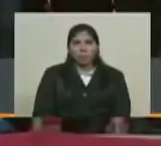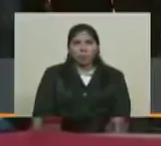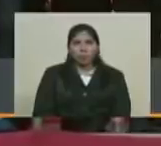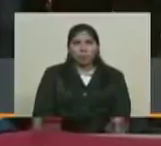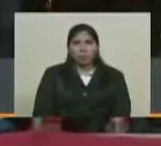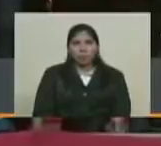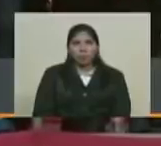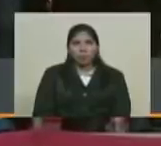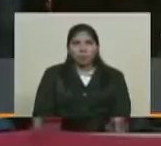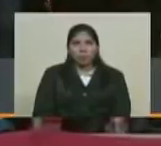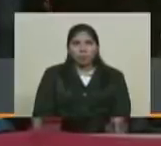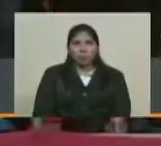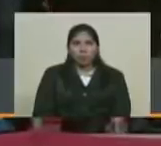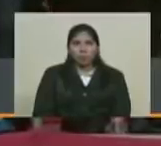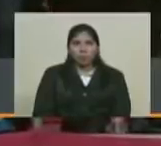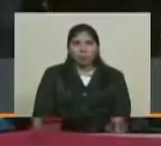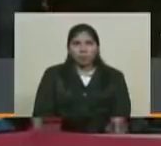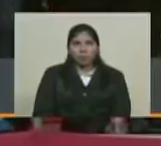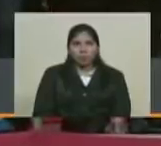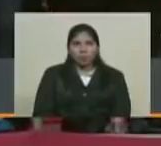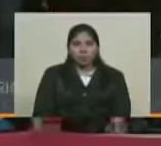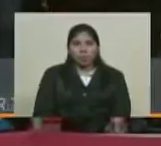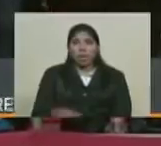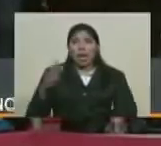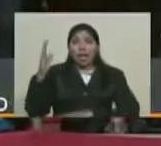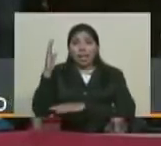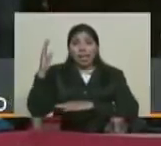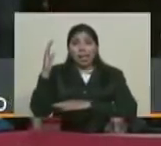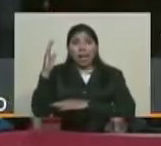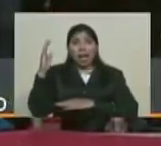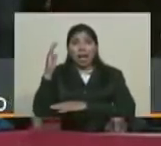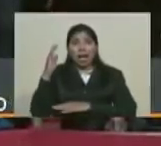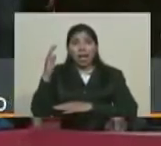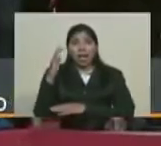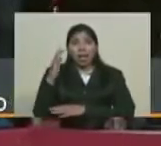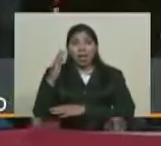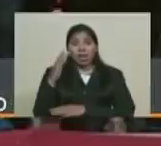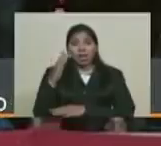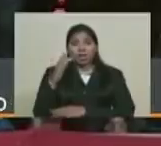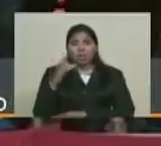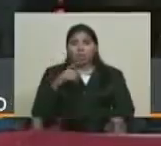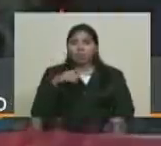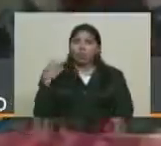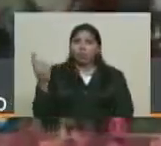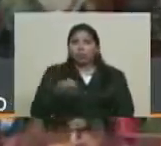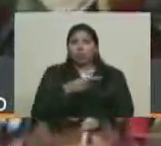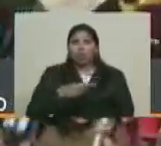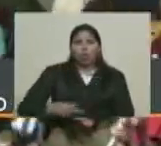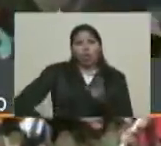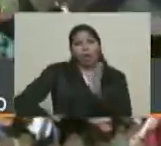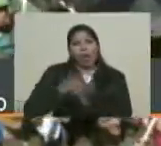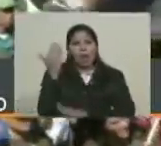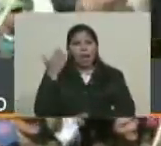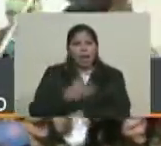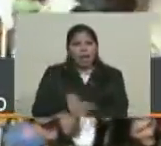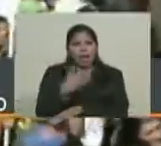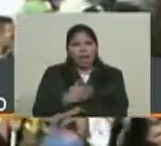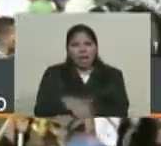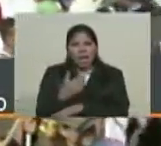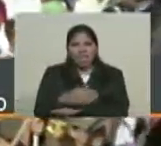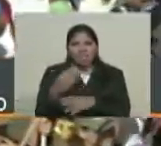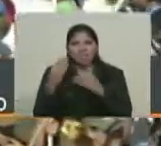Miren la consigna que nos traen del Estado Lara. A la calle, al combate, a